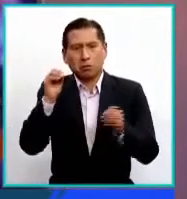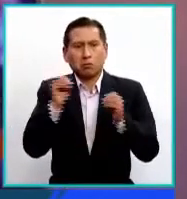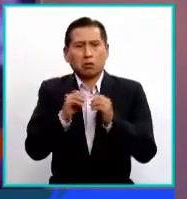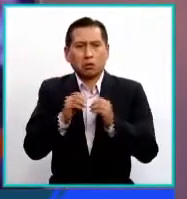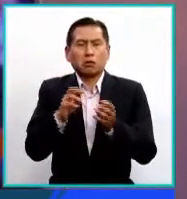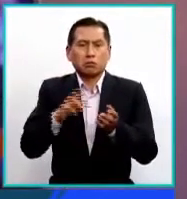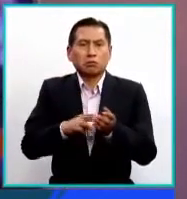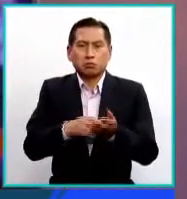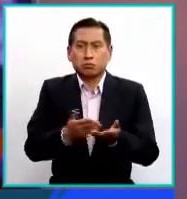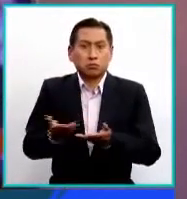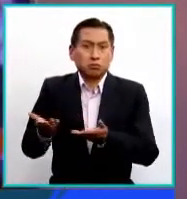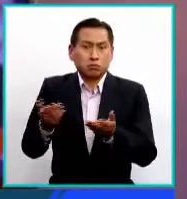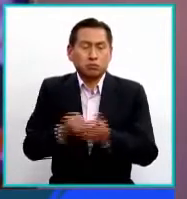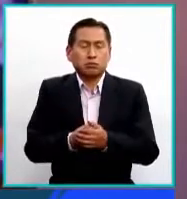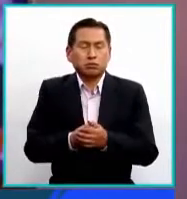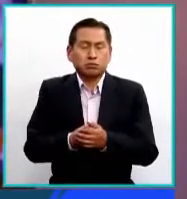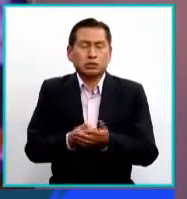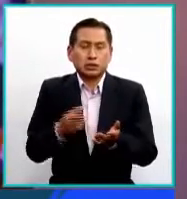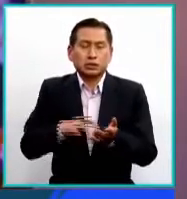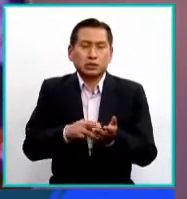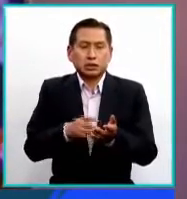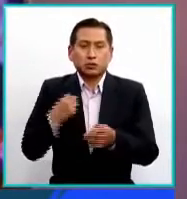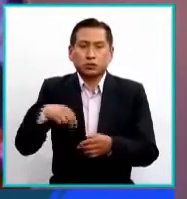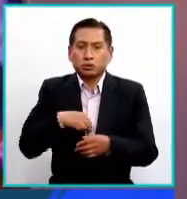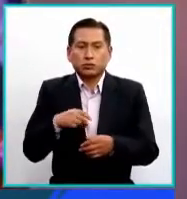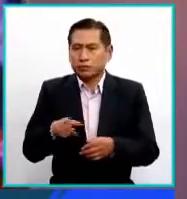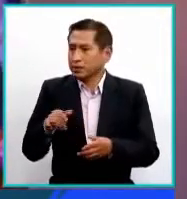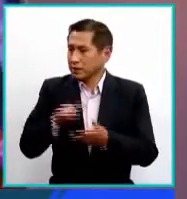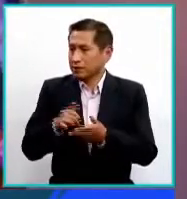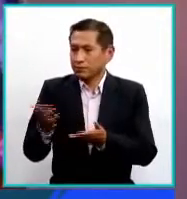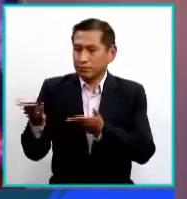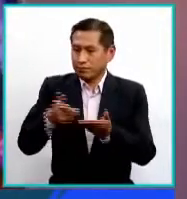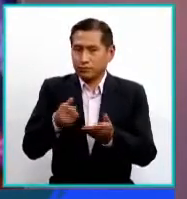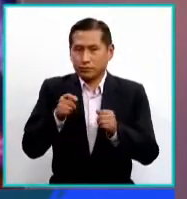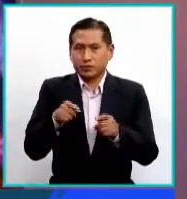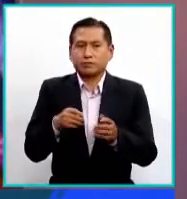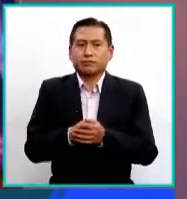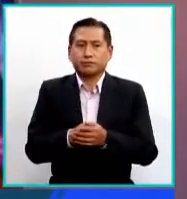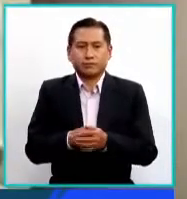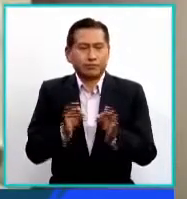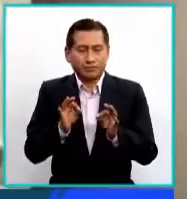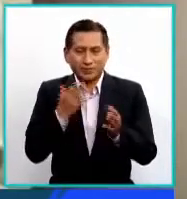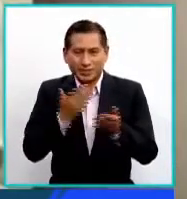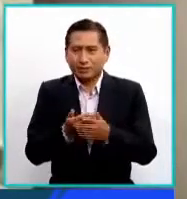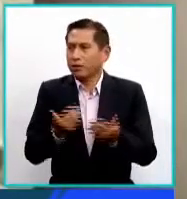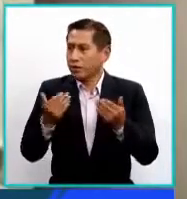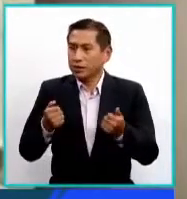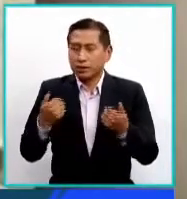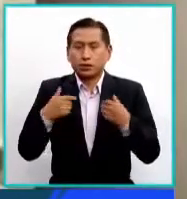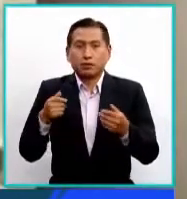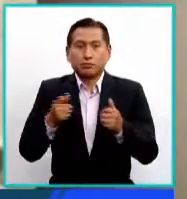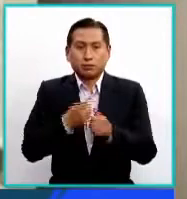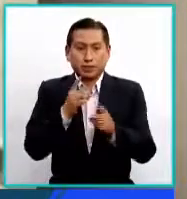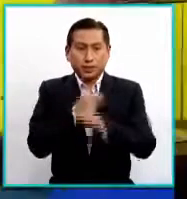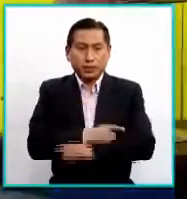su capacidad. Claro, su bueno, talento. Por eso hemos hecho esta tarimita acá para que puedan llegarse. Excelente. Ahora sí, chicos, nos vamos a una primera pausa y quiero hacerlo con